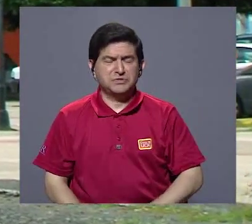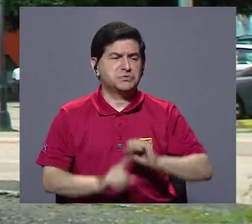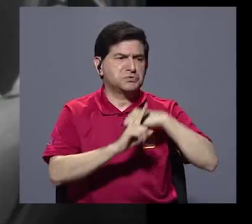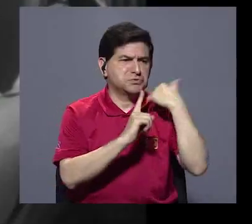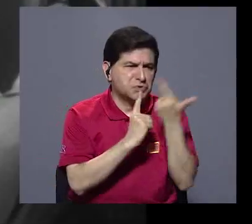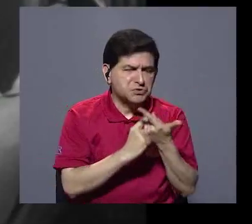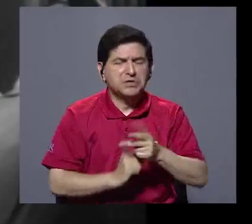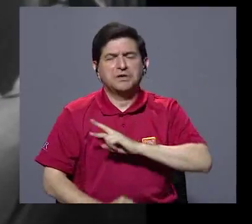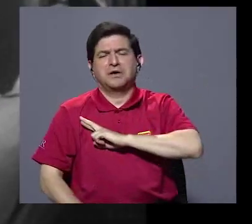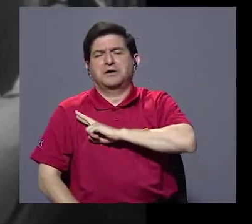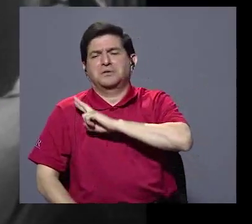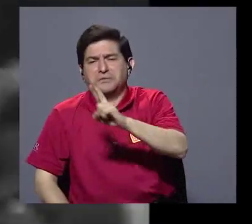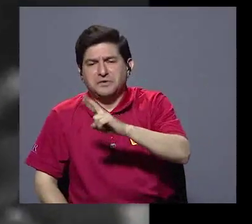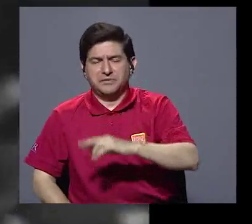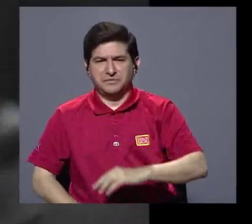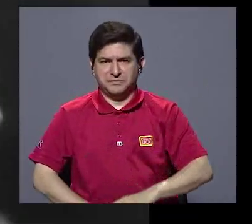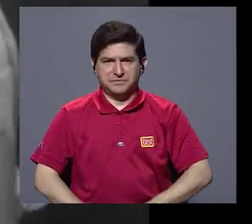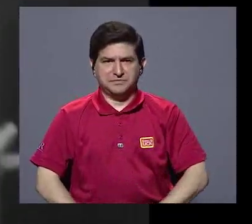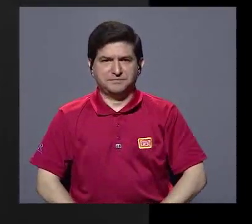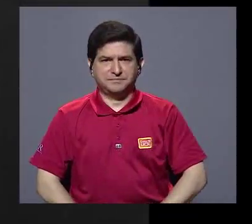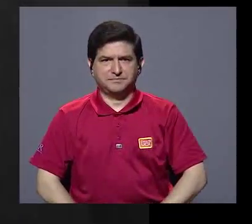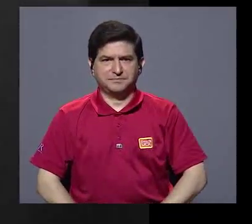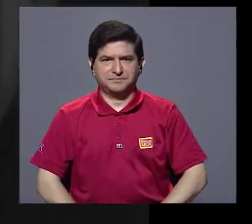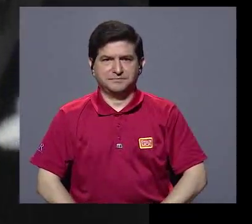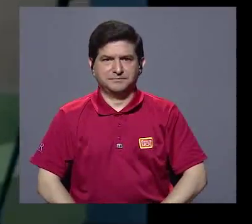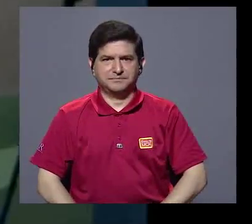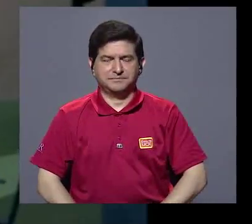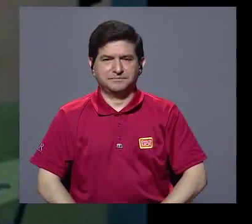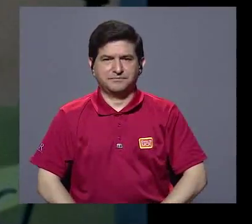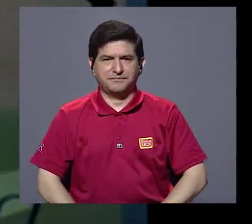prejuicios sociales, religiosos,